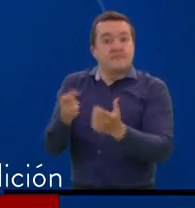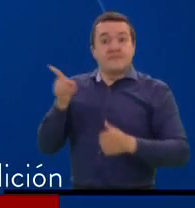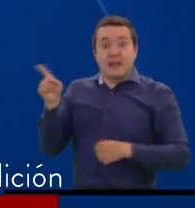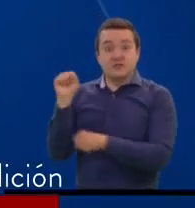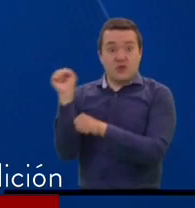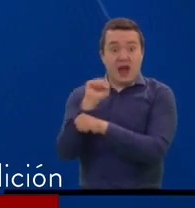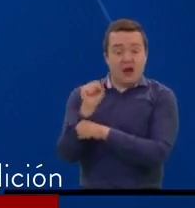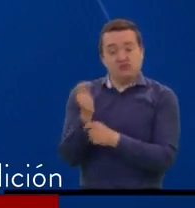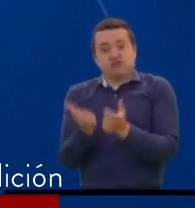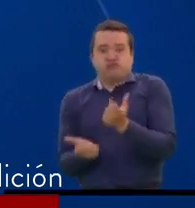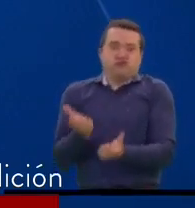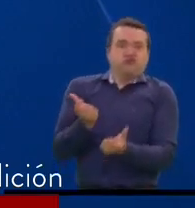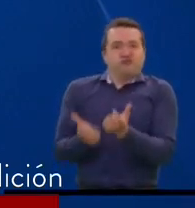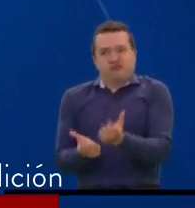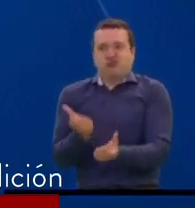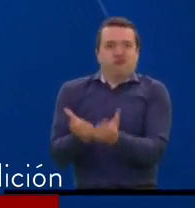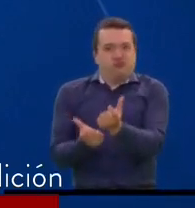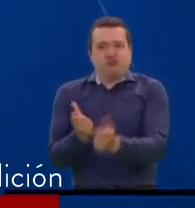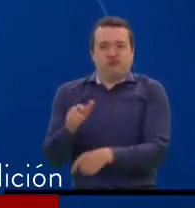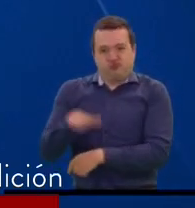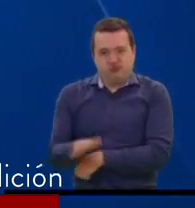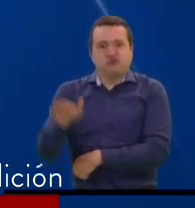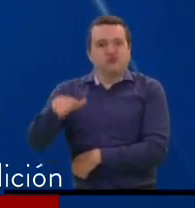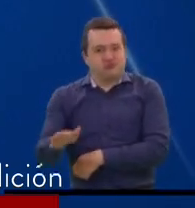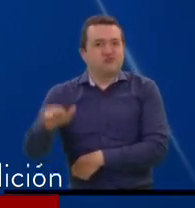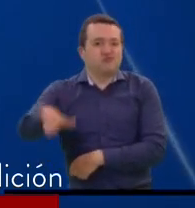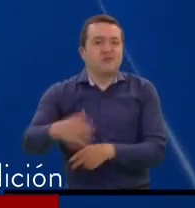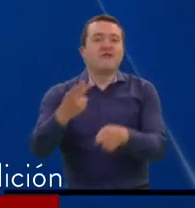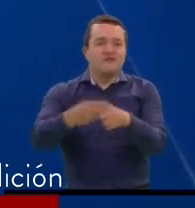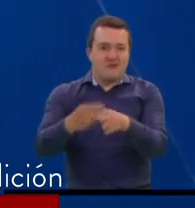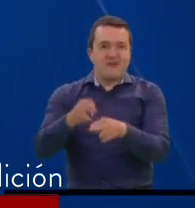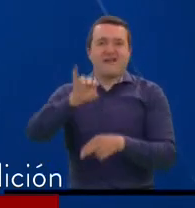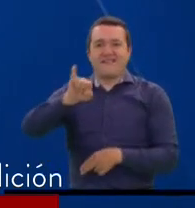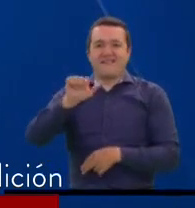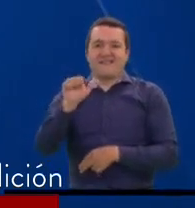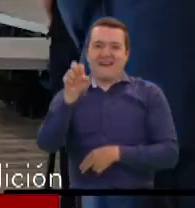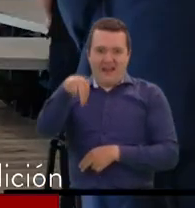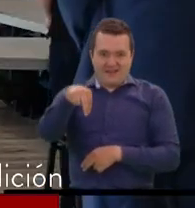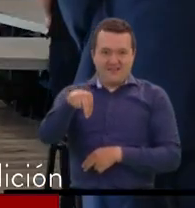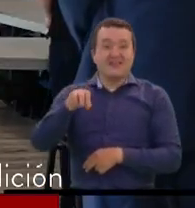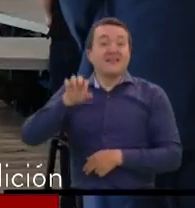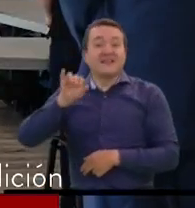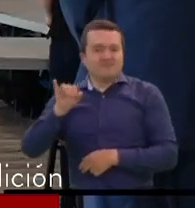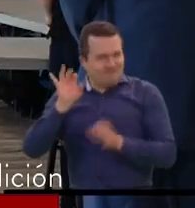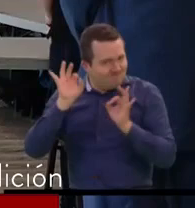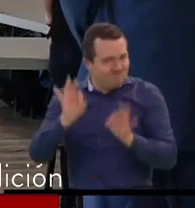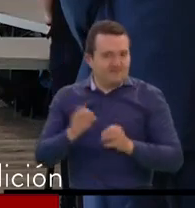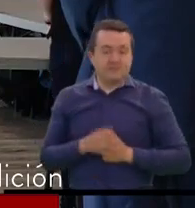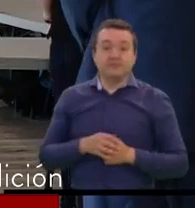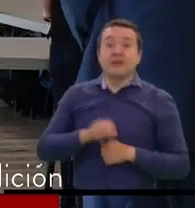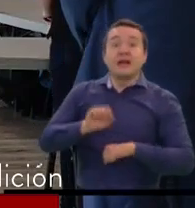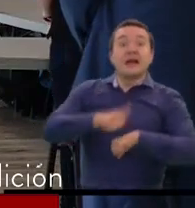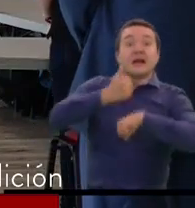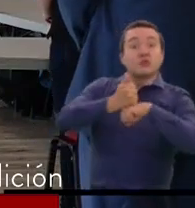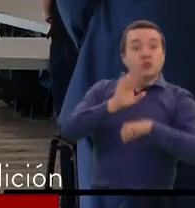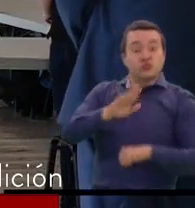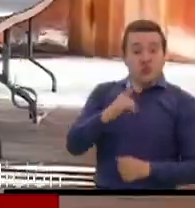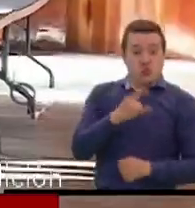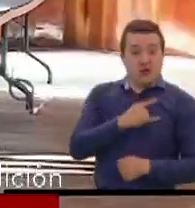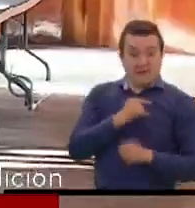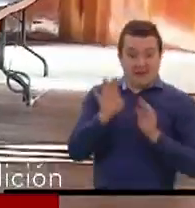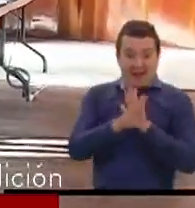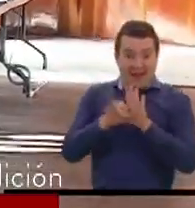fue escogido entonces por la NASA se llama Ian. Ian, en honor a él. El rector de la Universidad Exi de